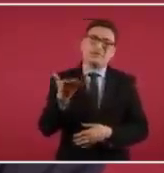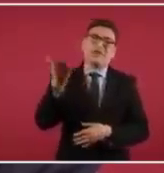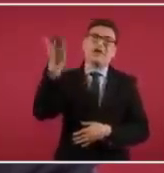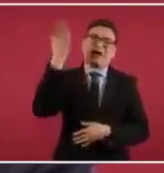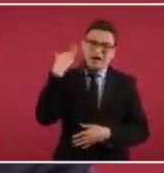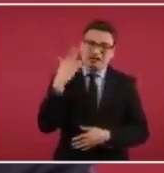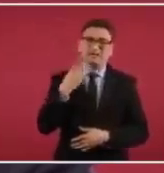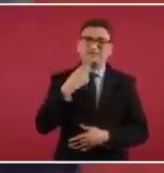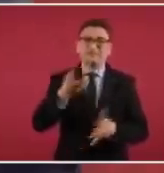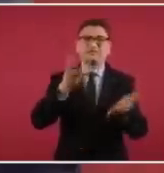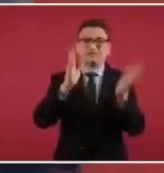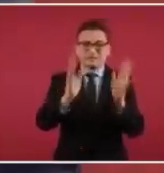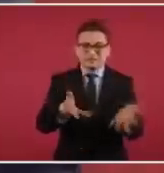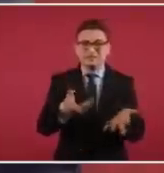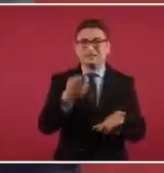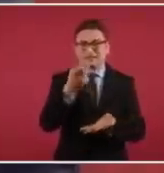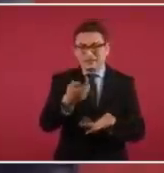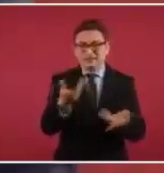aplicó